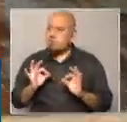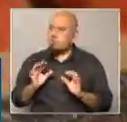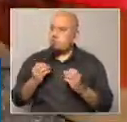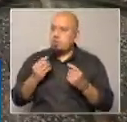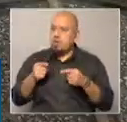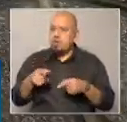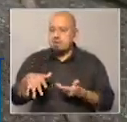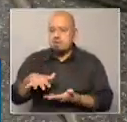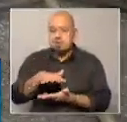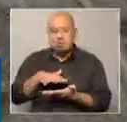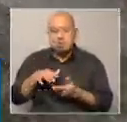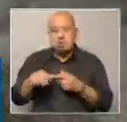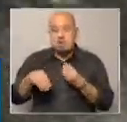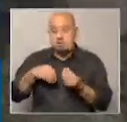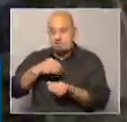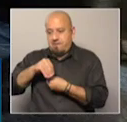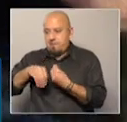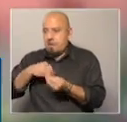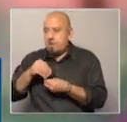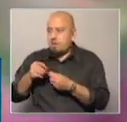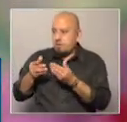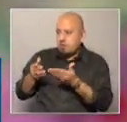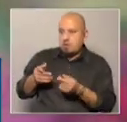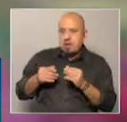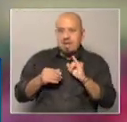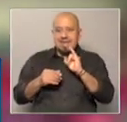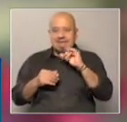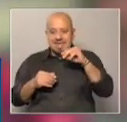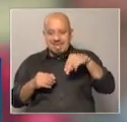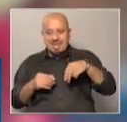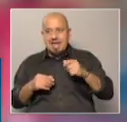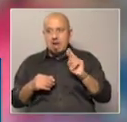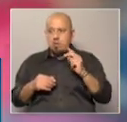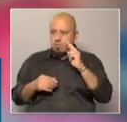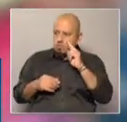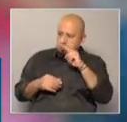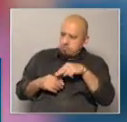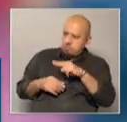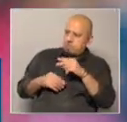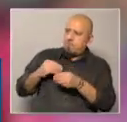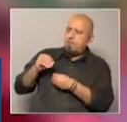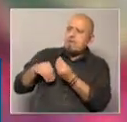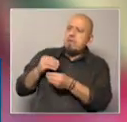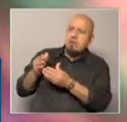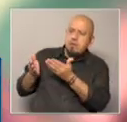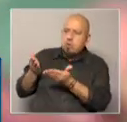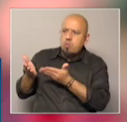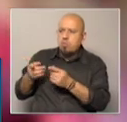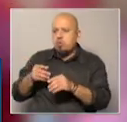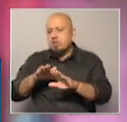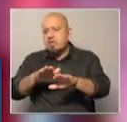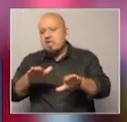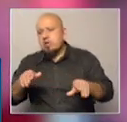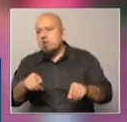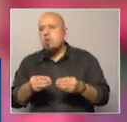estas situaciones la familia no ha tenido valoraciones, los niños no han tenido seguimiento de su historia y, por